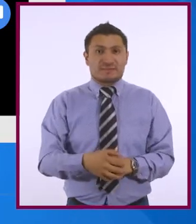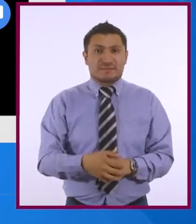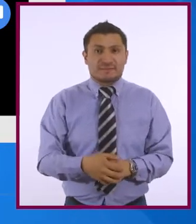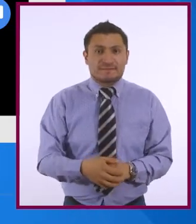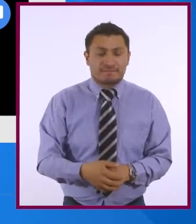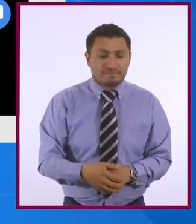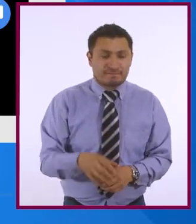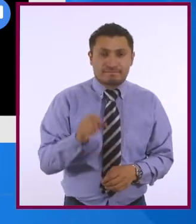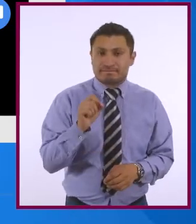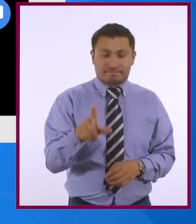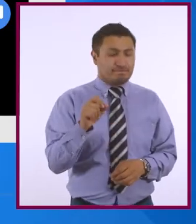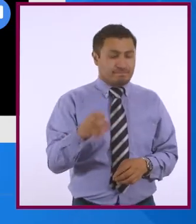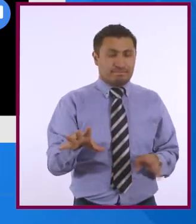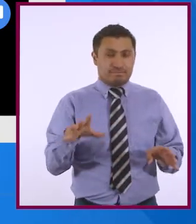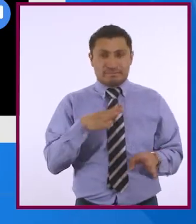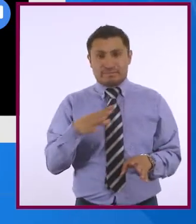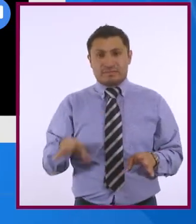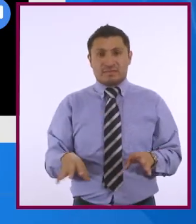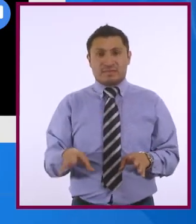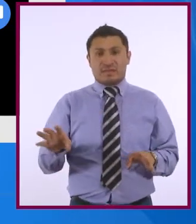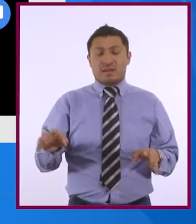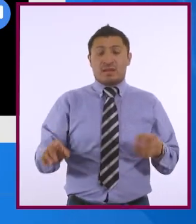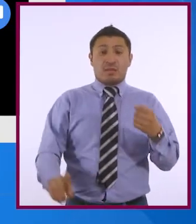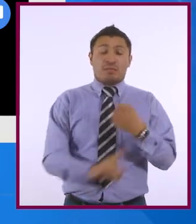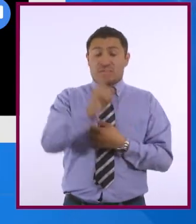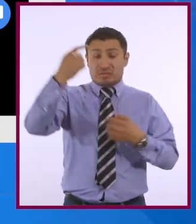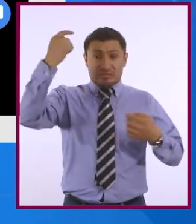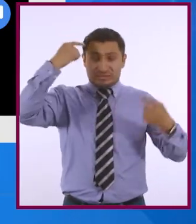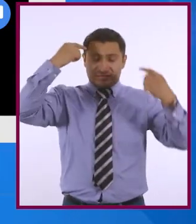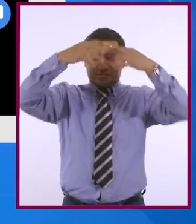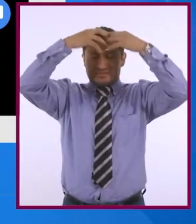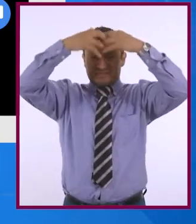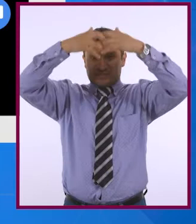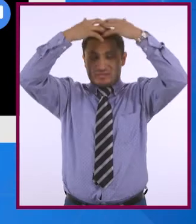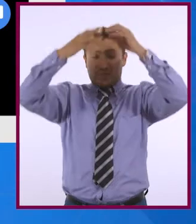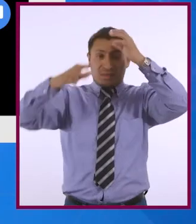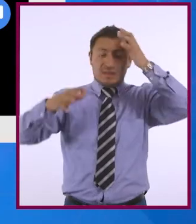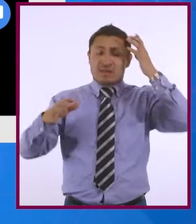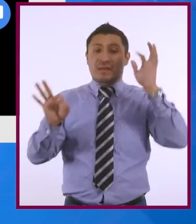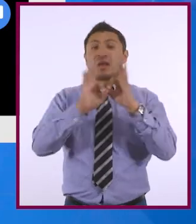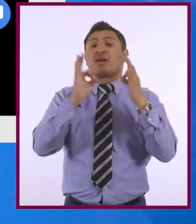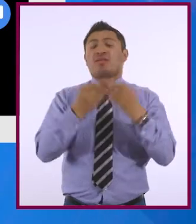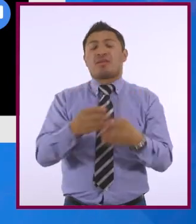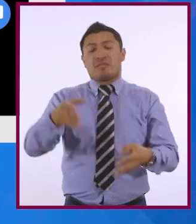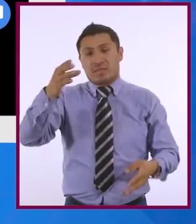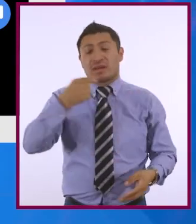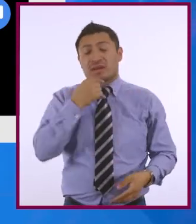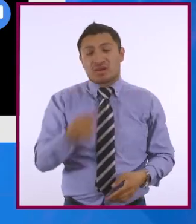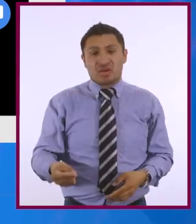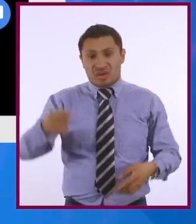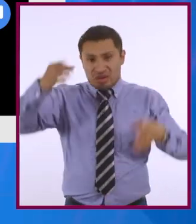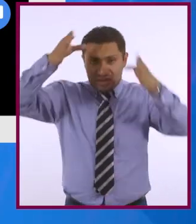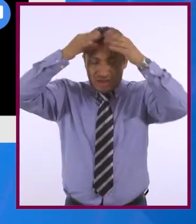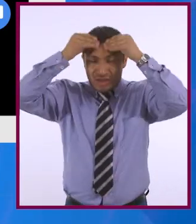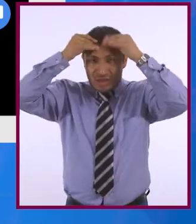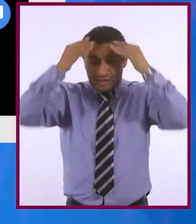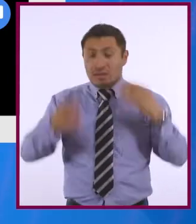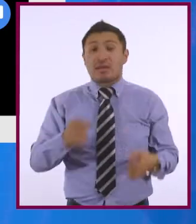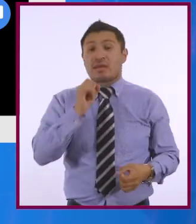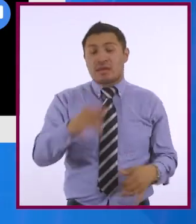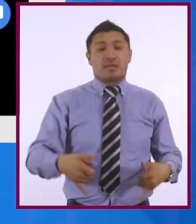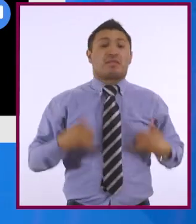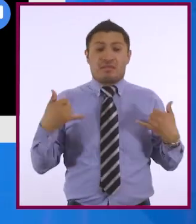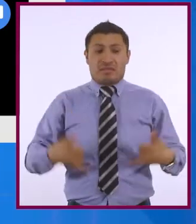Particularmente tiene consecuencias cognitivas en la manera en que las niñas y niños aprenden, también los adolescentes